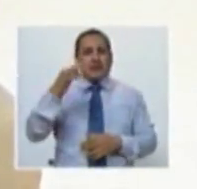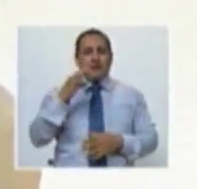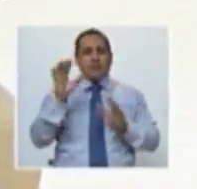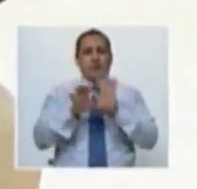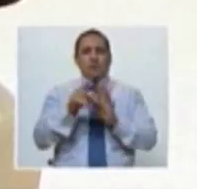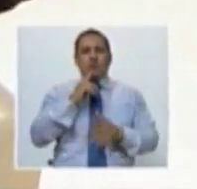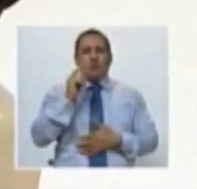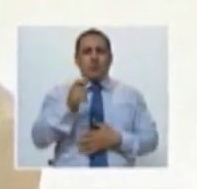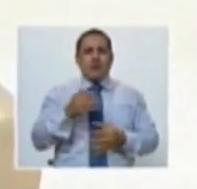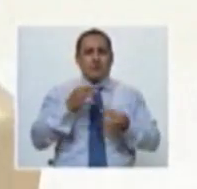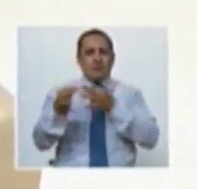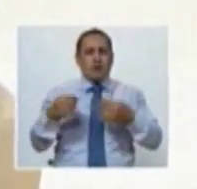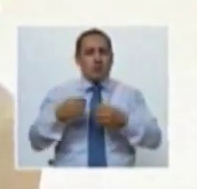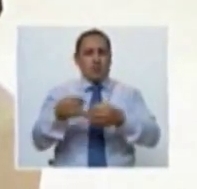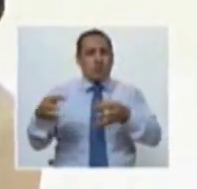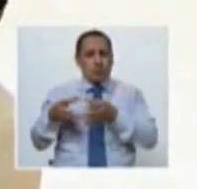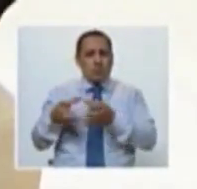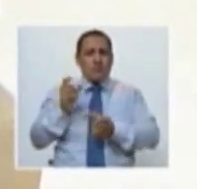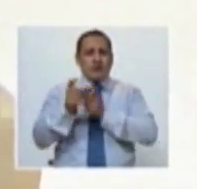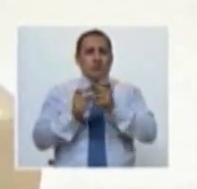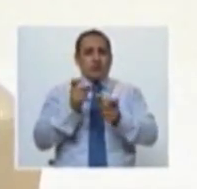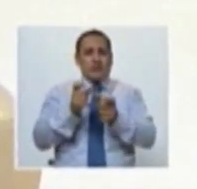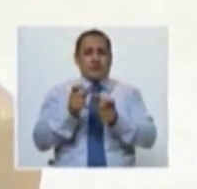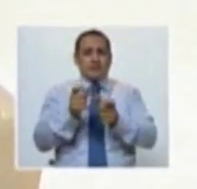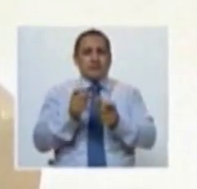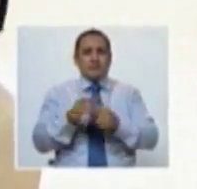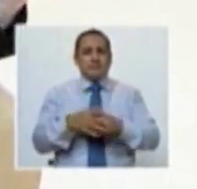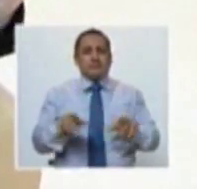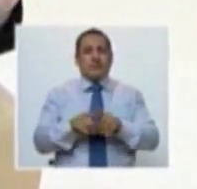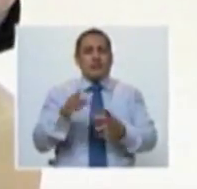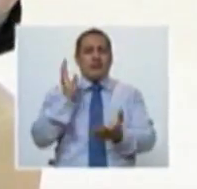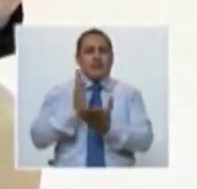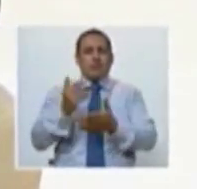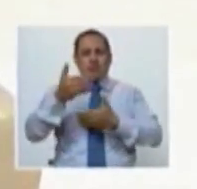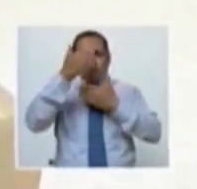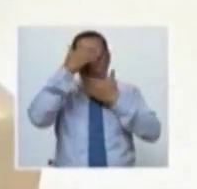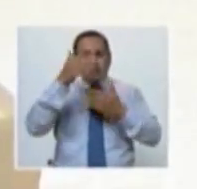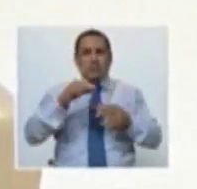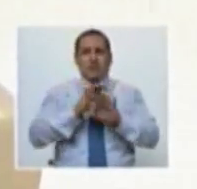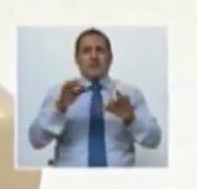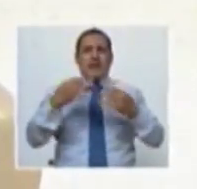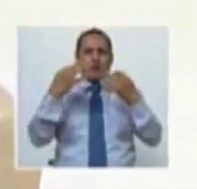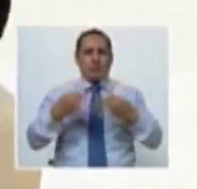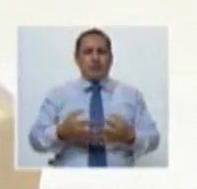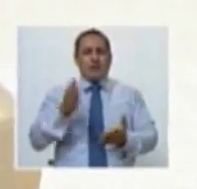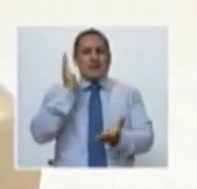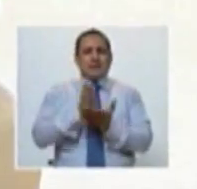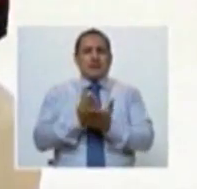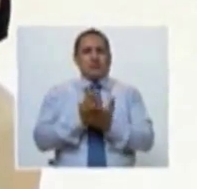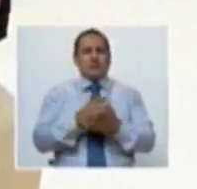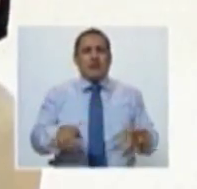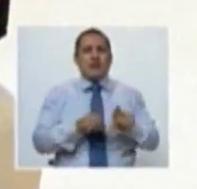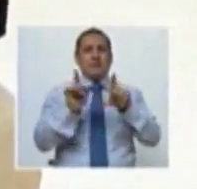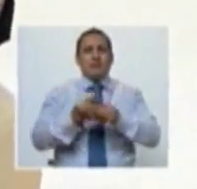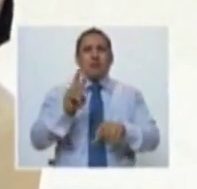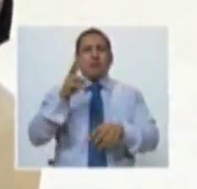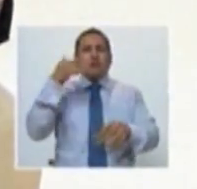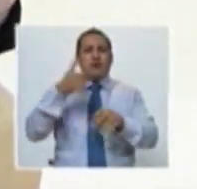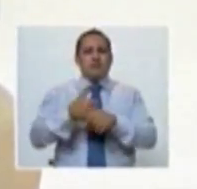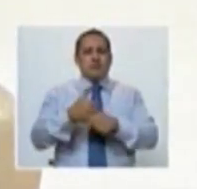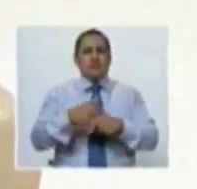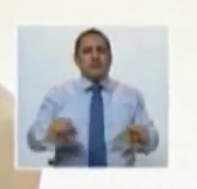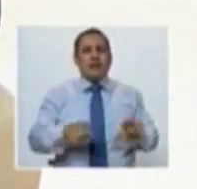hay un determinado grupo de personas sentenciados por terrorismo, que ya cumplieron su condena, sentenciados por